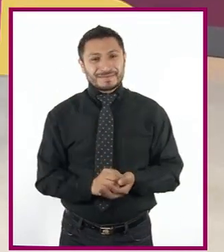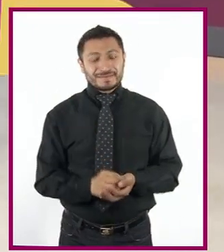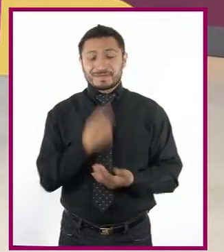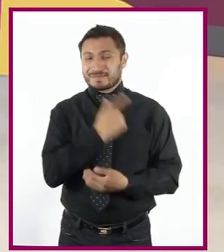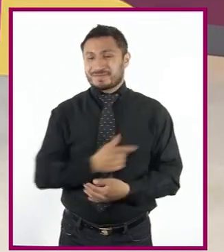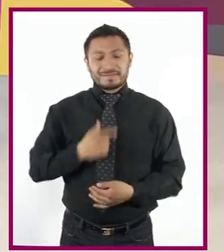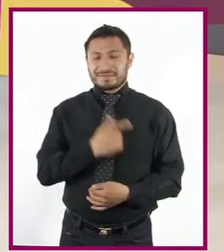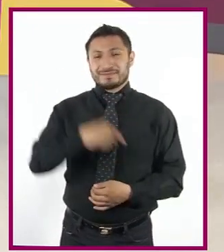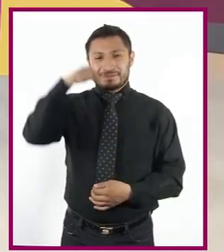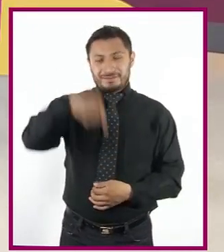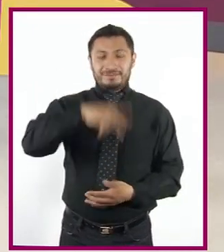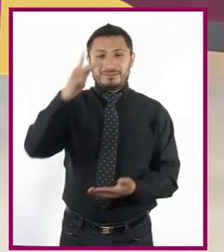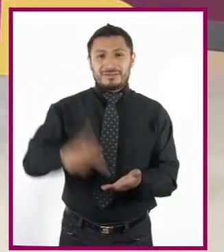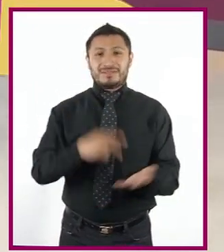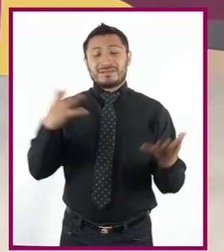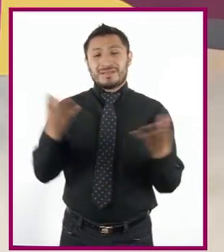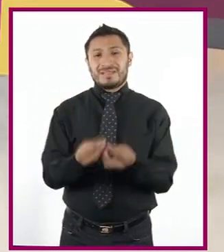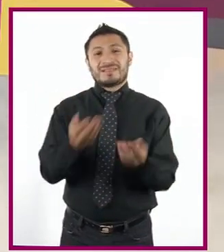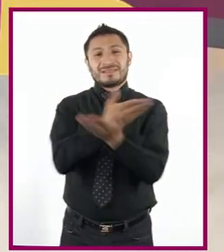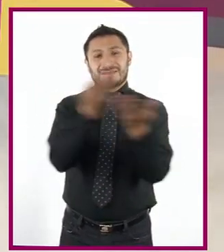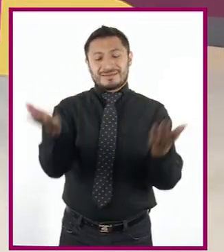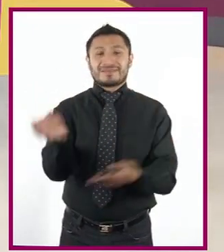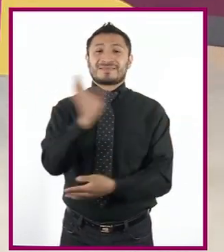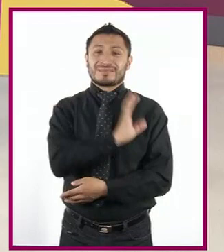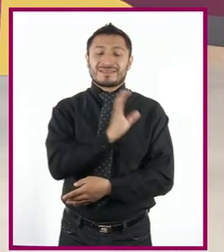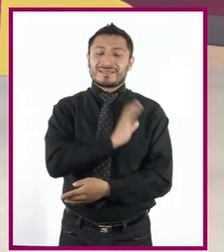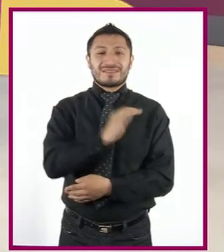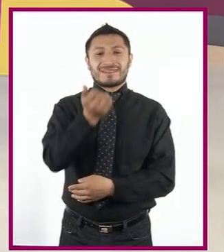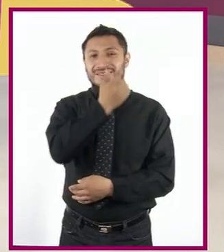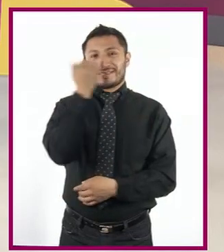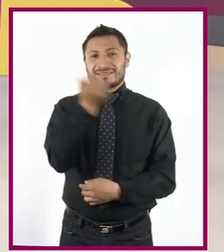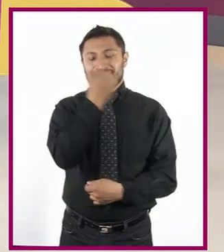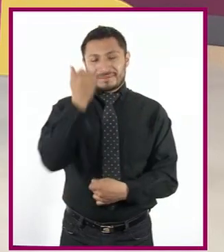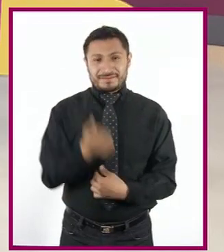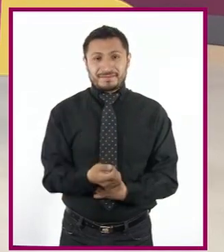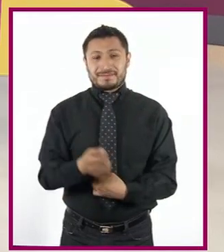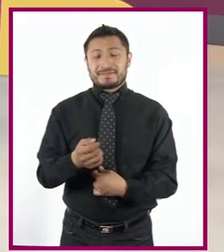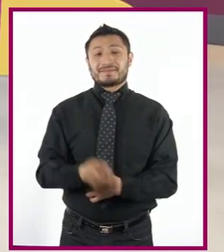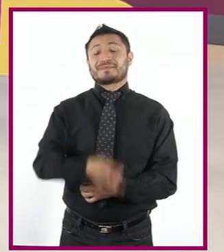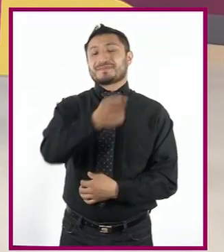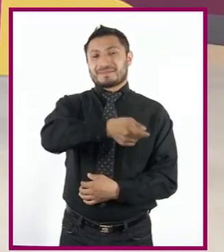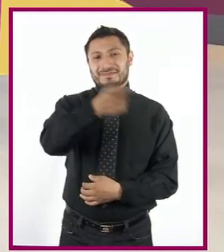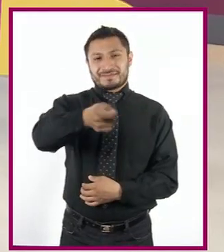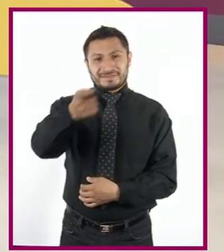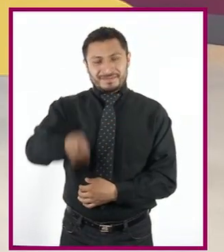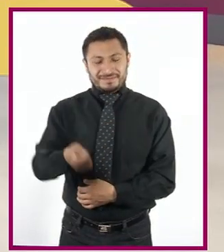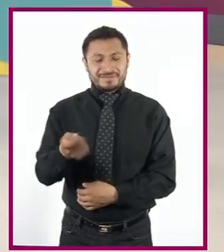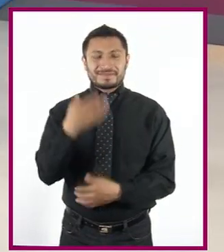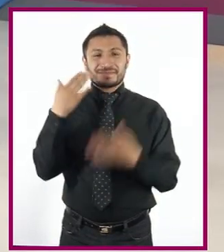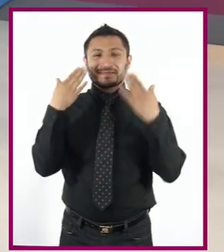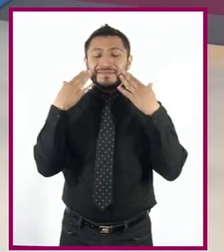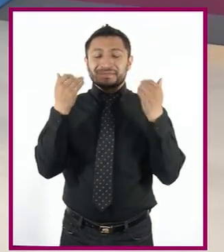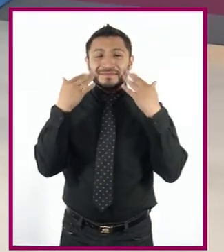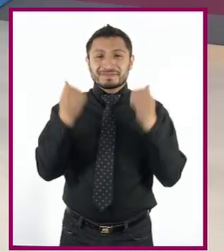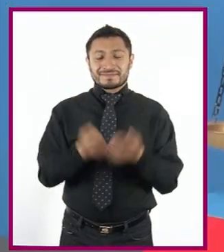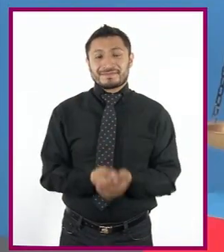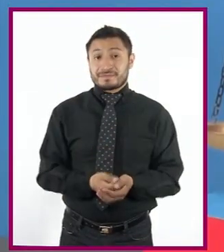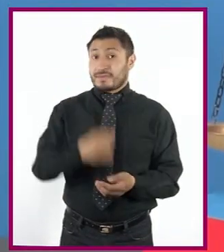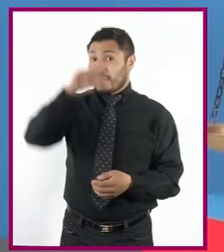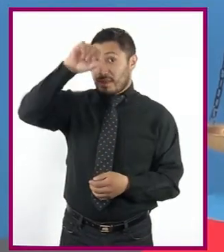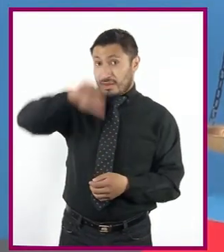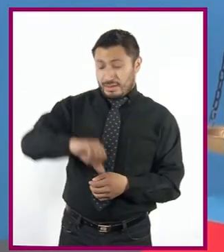un gusto estar nuevamente con ustedes, estimadas y estimados alumnos. Les envío un cordial saludo. En esta